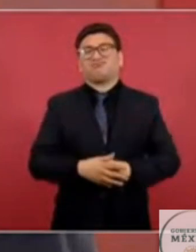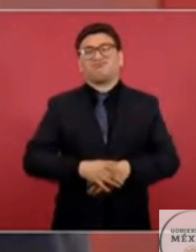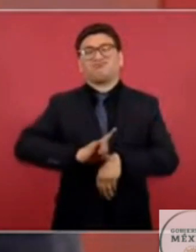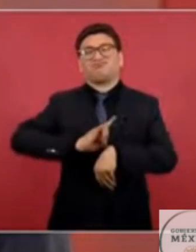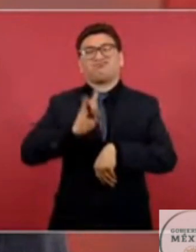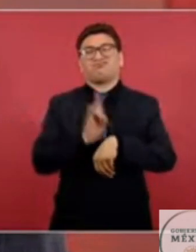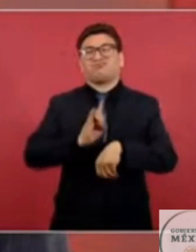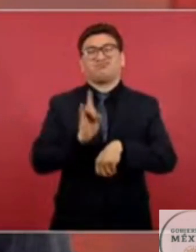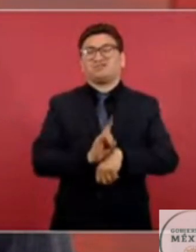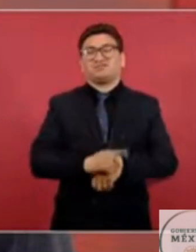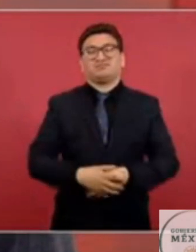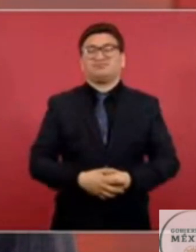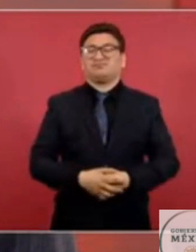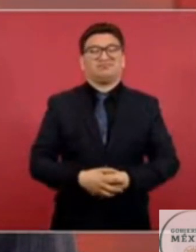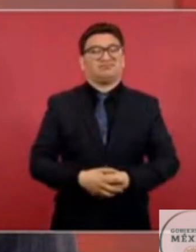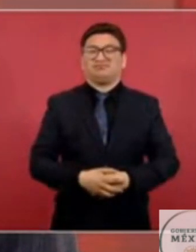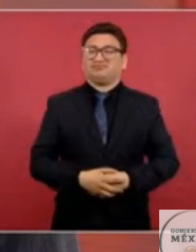simulación,